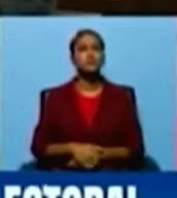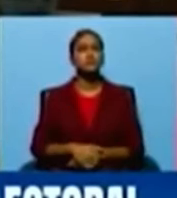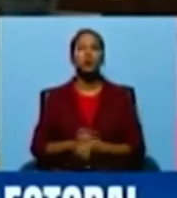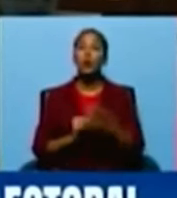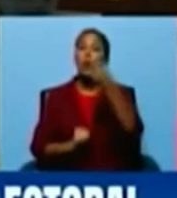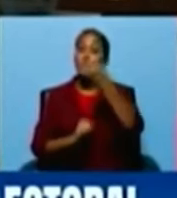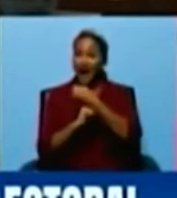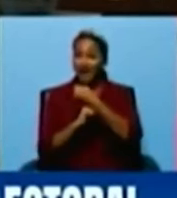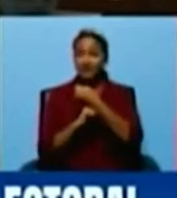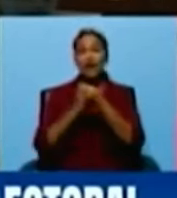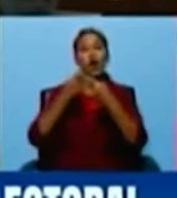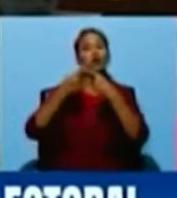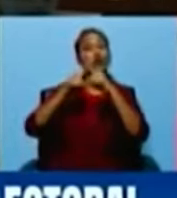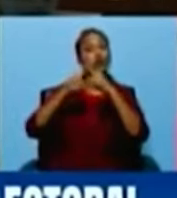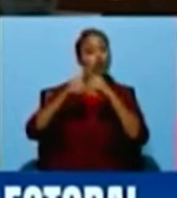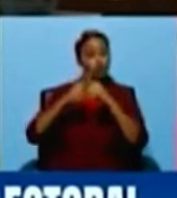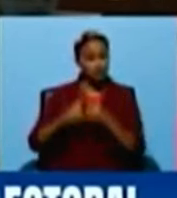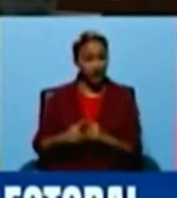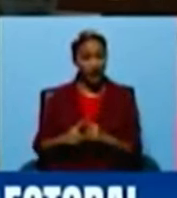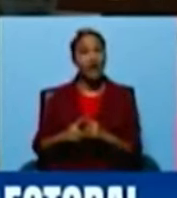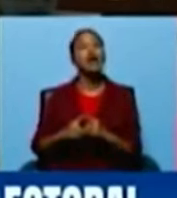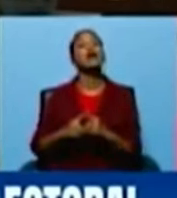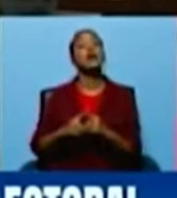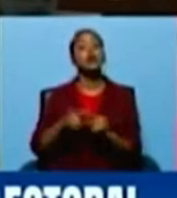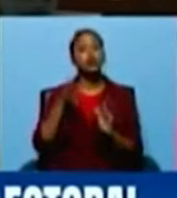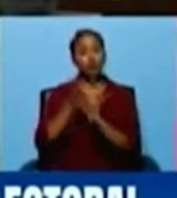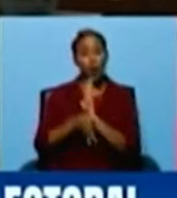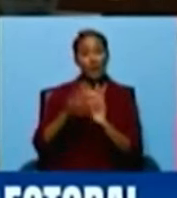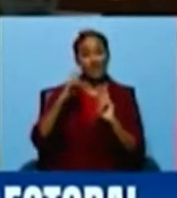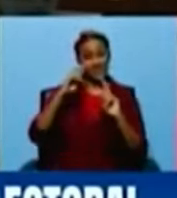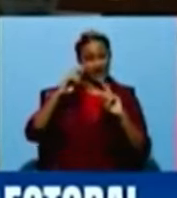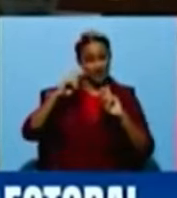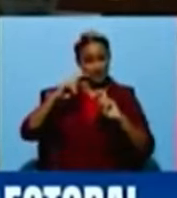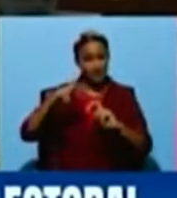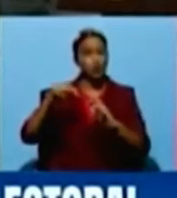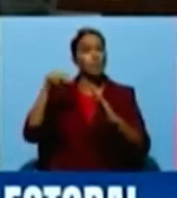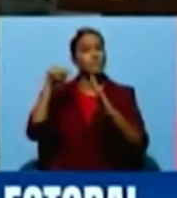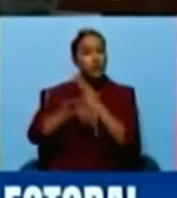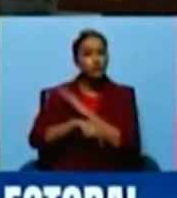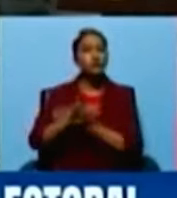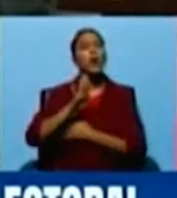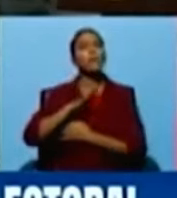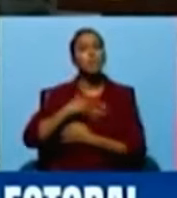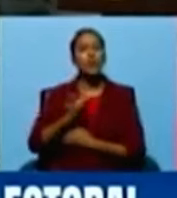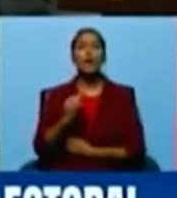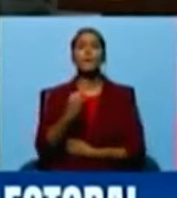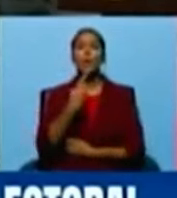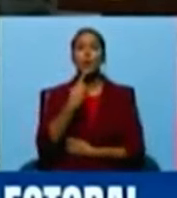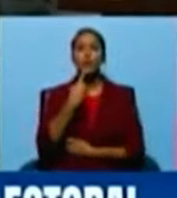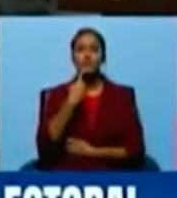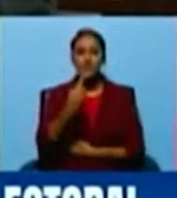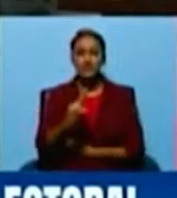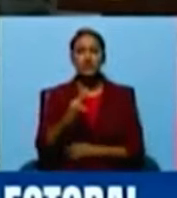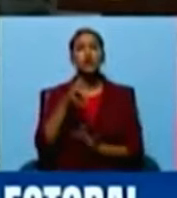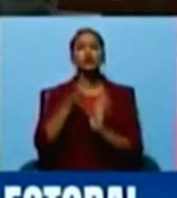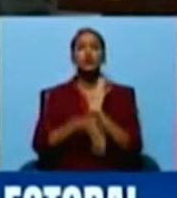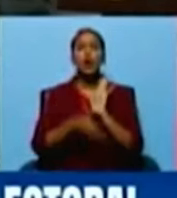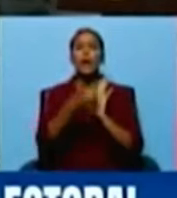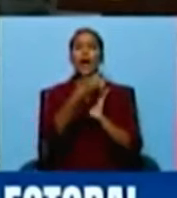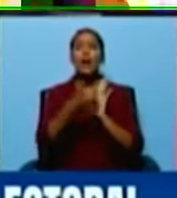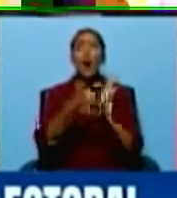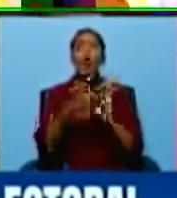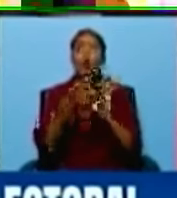resultados obtenidos en el proceso de peritaje podemos concluir que los boletines emitidos por el